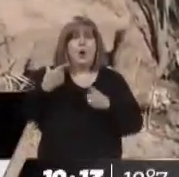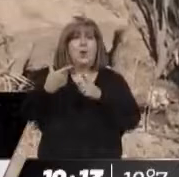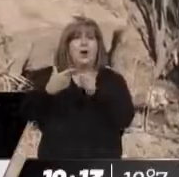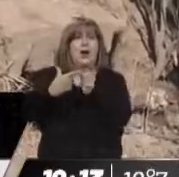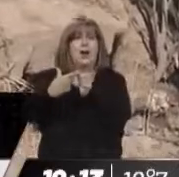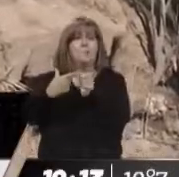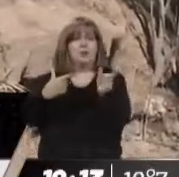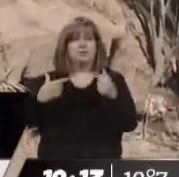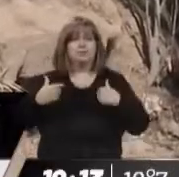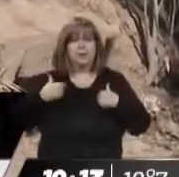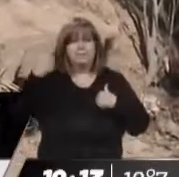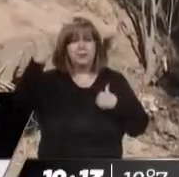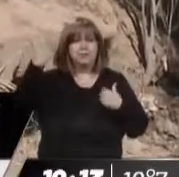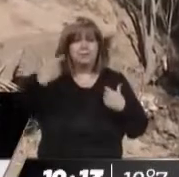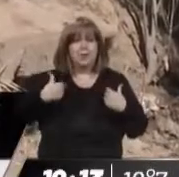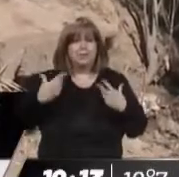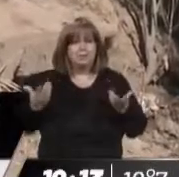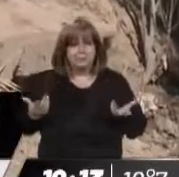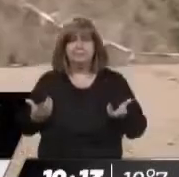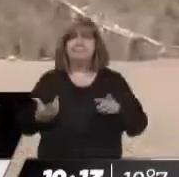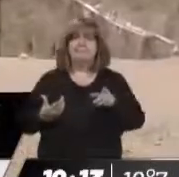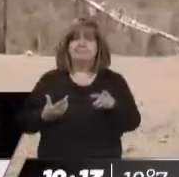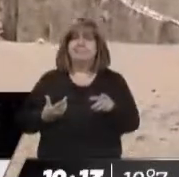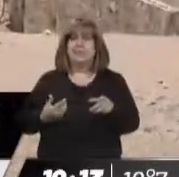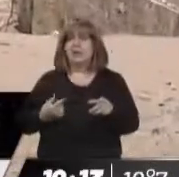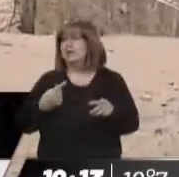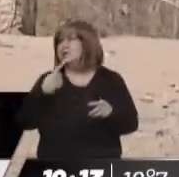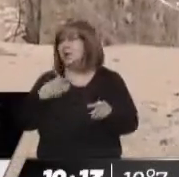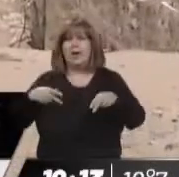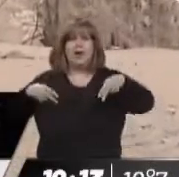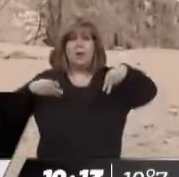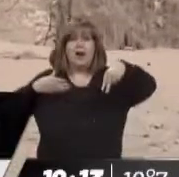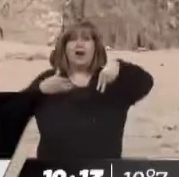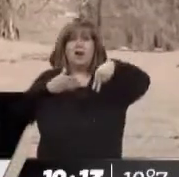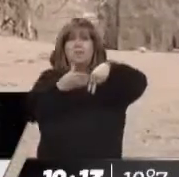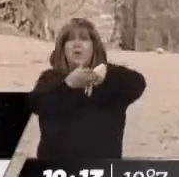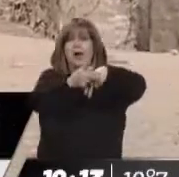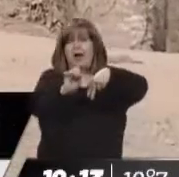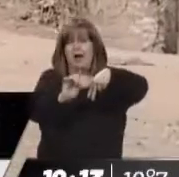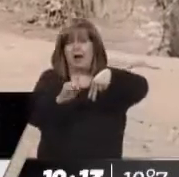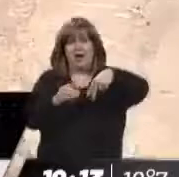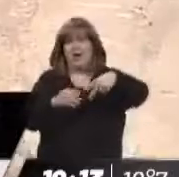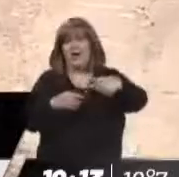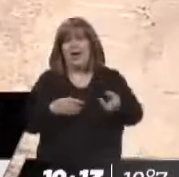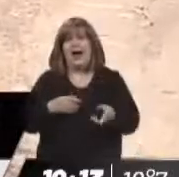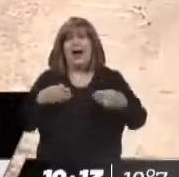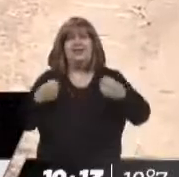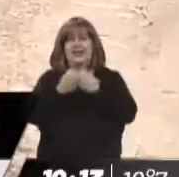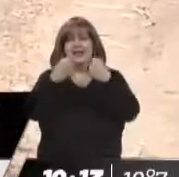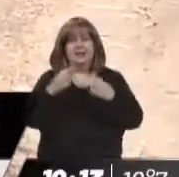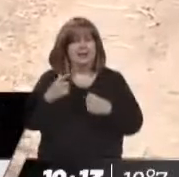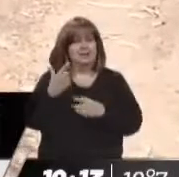a través de los diferentes testimonios, la fiscalía entendió que este crimen, o al menos el autor de este